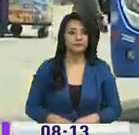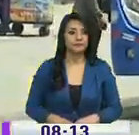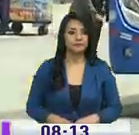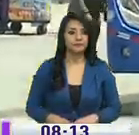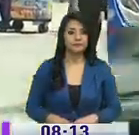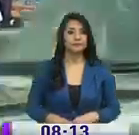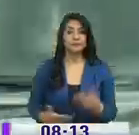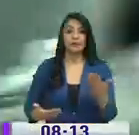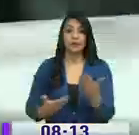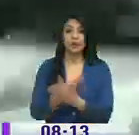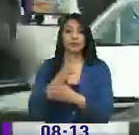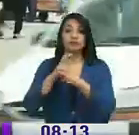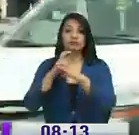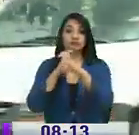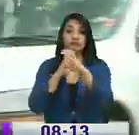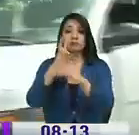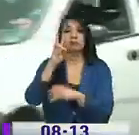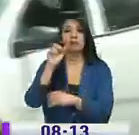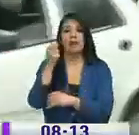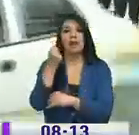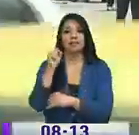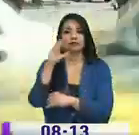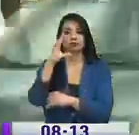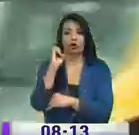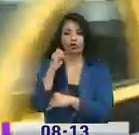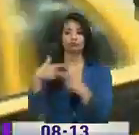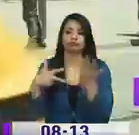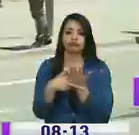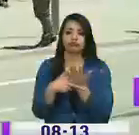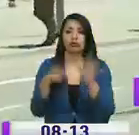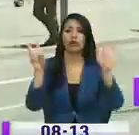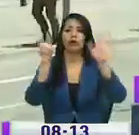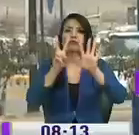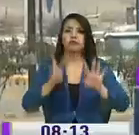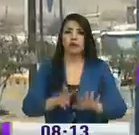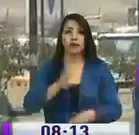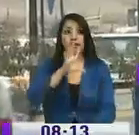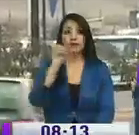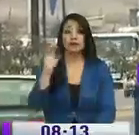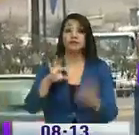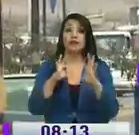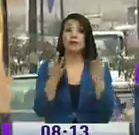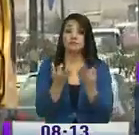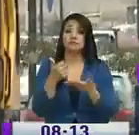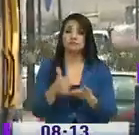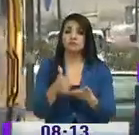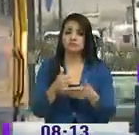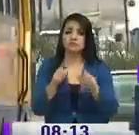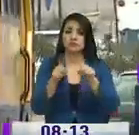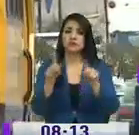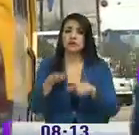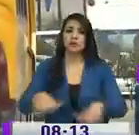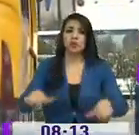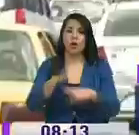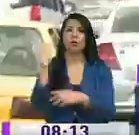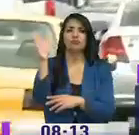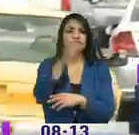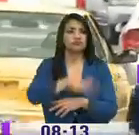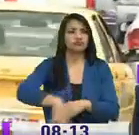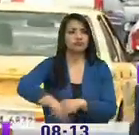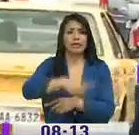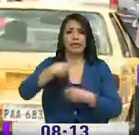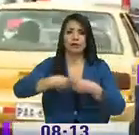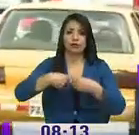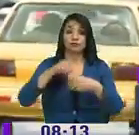La nueva ruta Katsuki de Velasco Terminal Ofelia beneficiará a más de 500 familias ubicadas en varios sectores del noroccidente de Quito. La